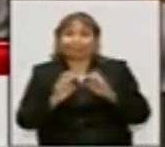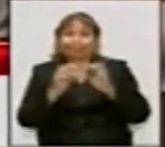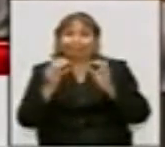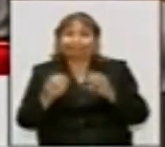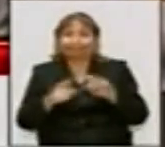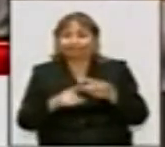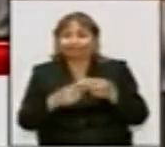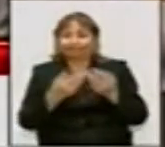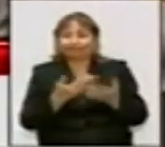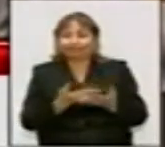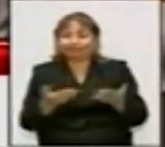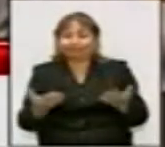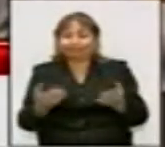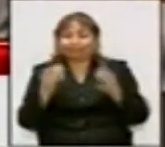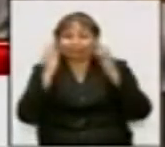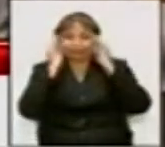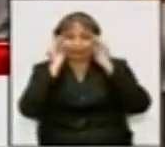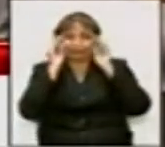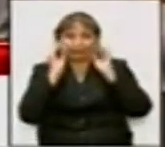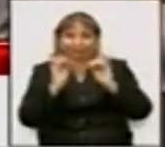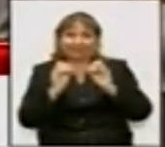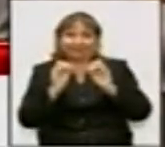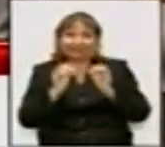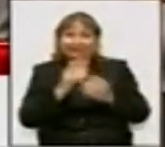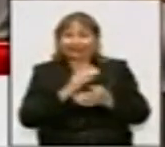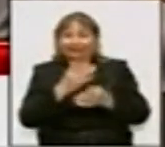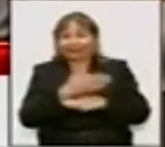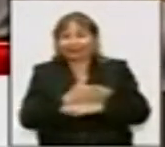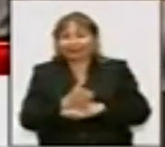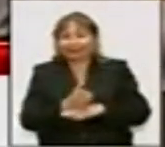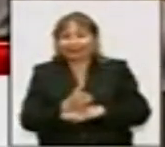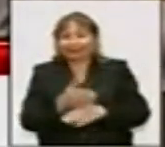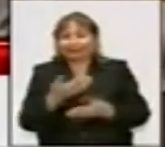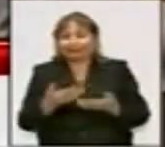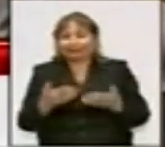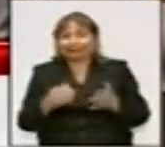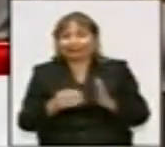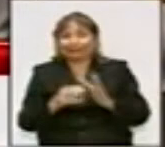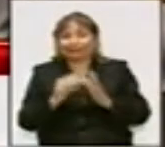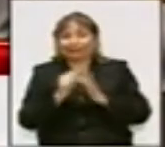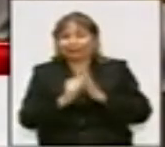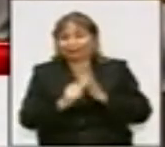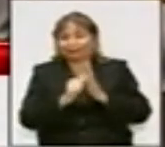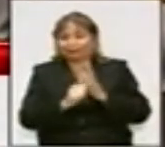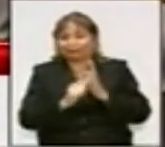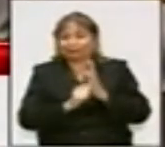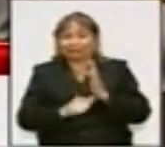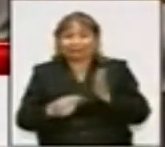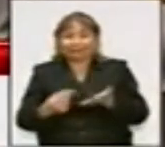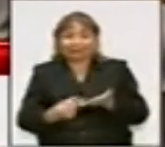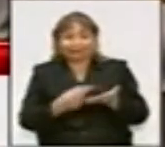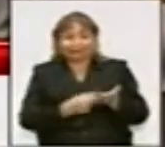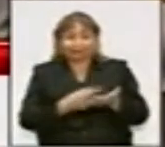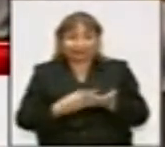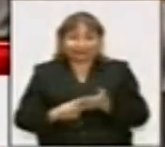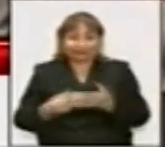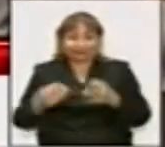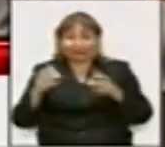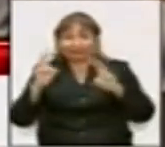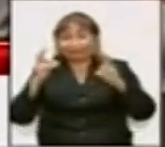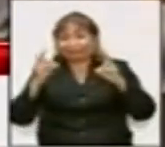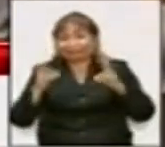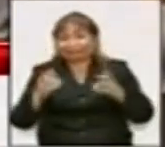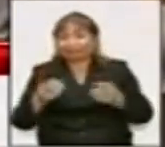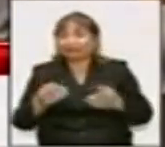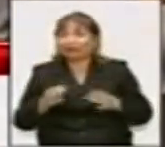y esta es una oportunidad para no dejarse plantear su agenda entonces la discusión de estos grandes temas como